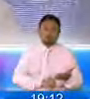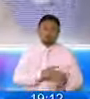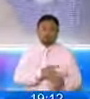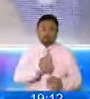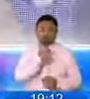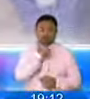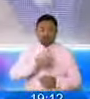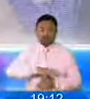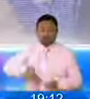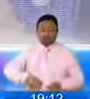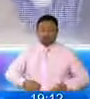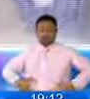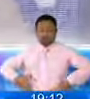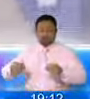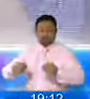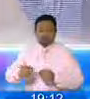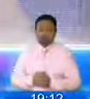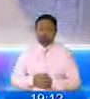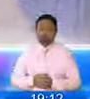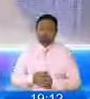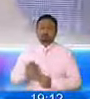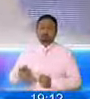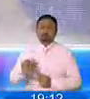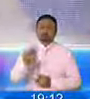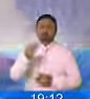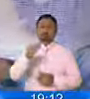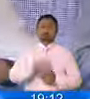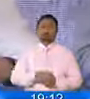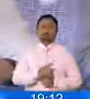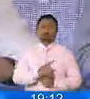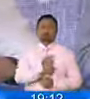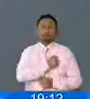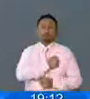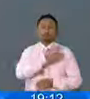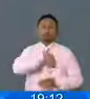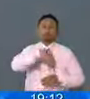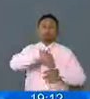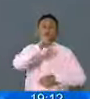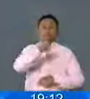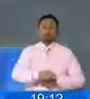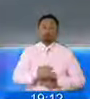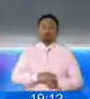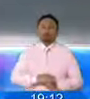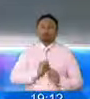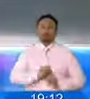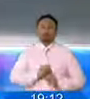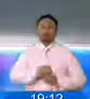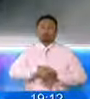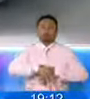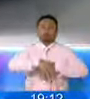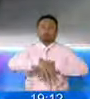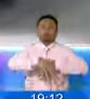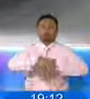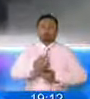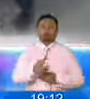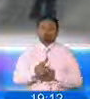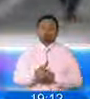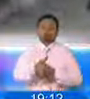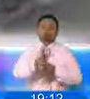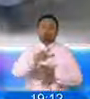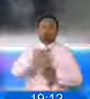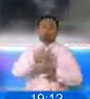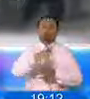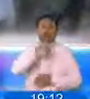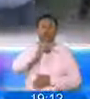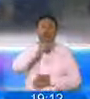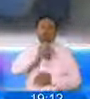esos dineros. Todo lo contrario, esos dineros son de los manabitas. Luego encabezó una caravana motorizada desde Manta hacia Puerto Viejo.